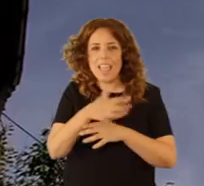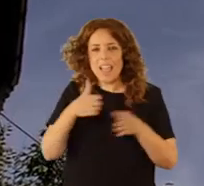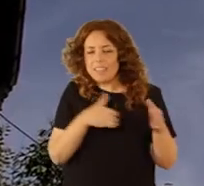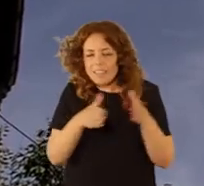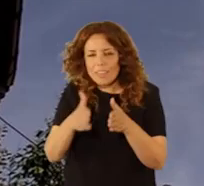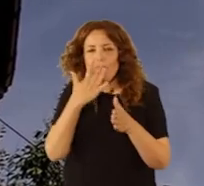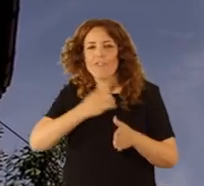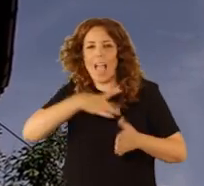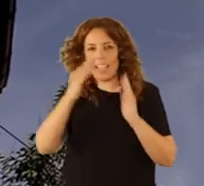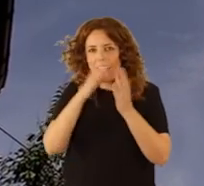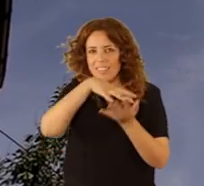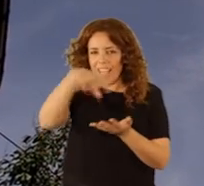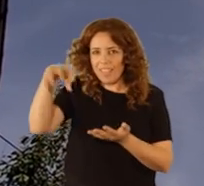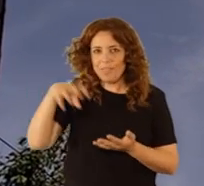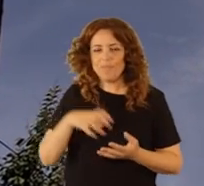al